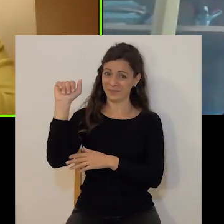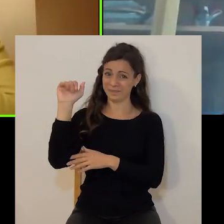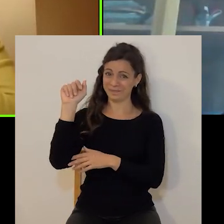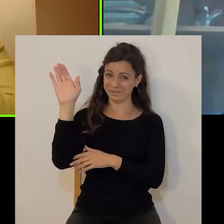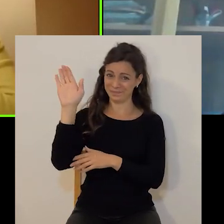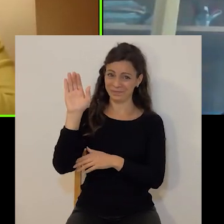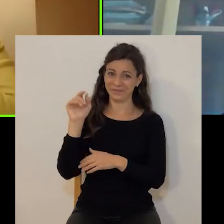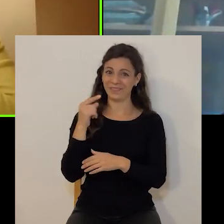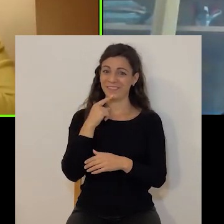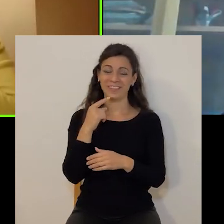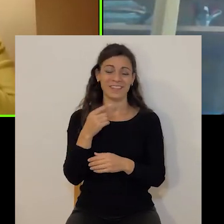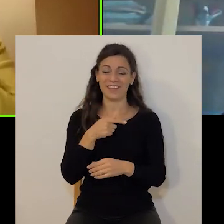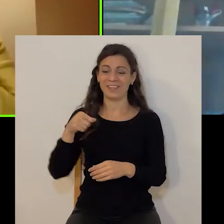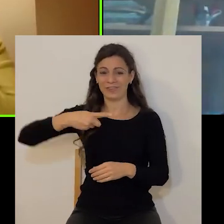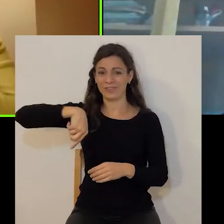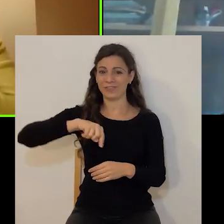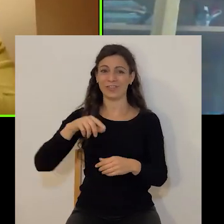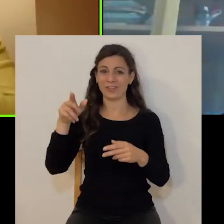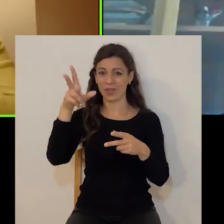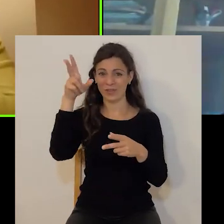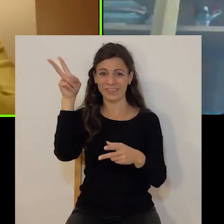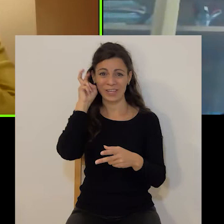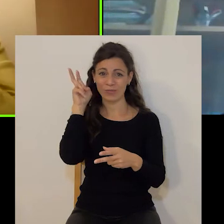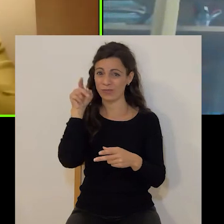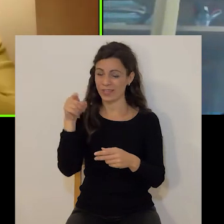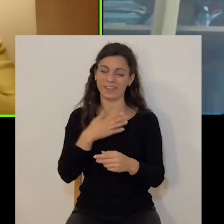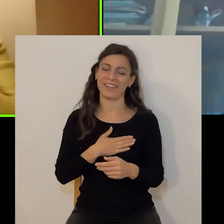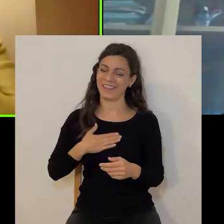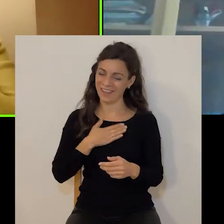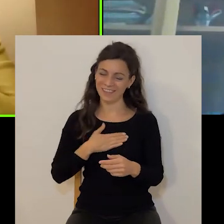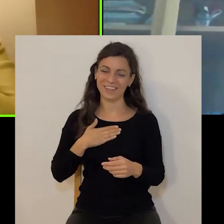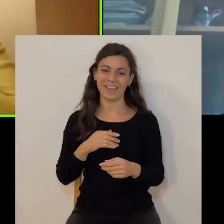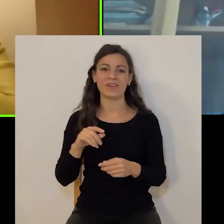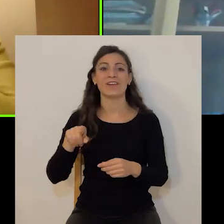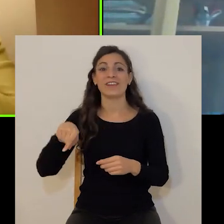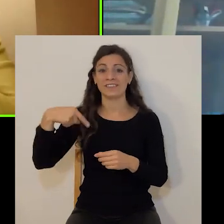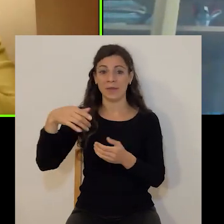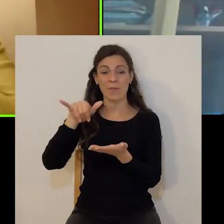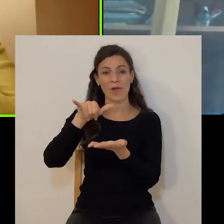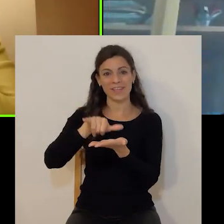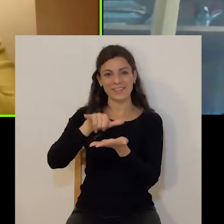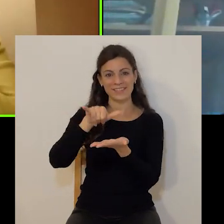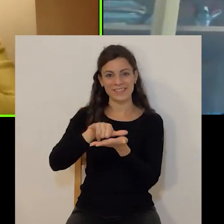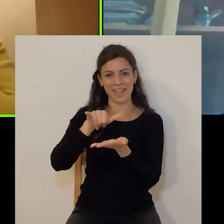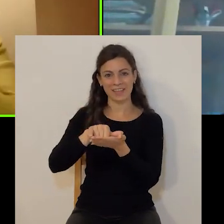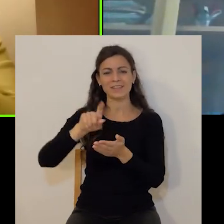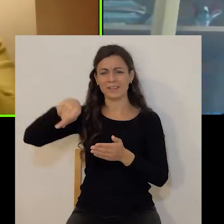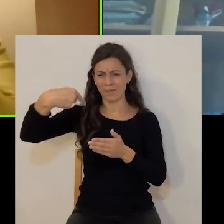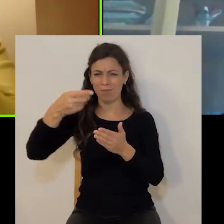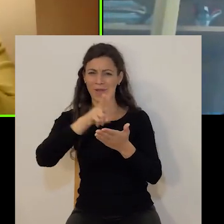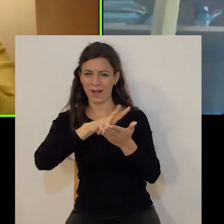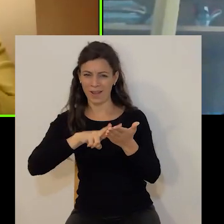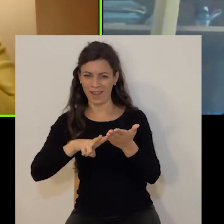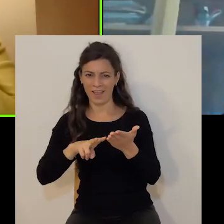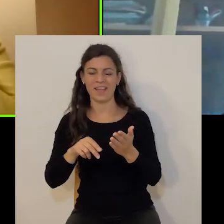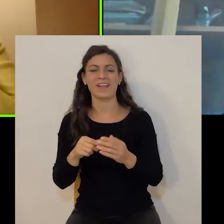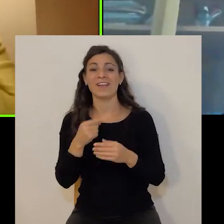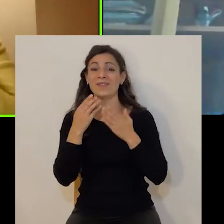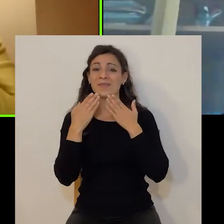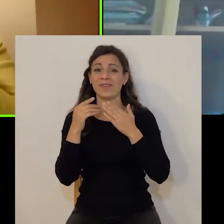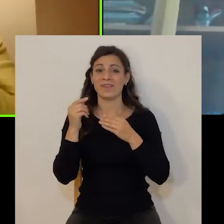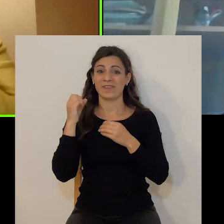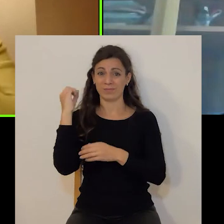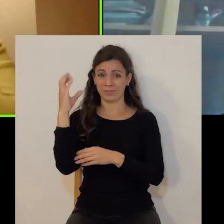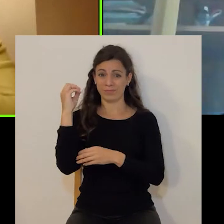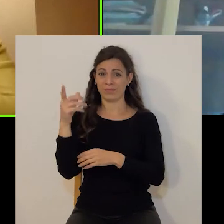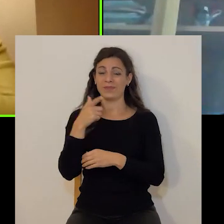estamos encantados de escucharte. En el chat ya lo leerás luego, pero te agradecen mucho tu intervención. Quieren ahondar más en estos conocimientos